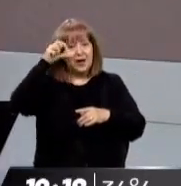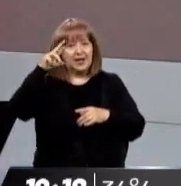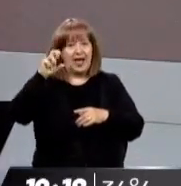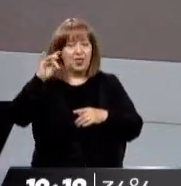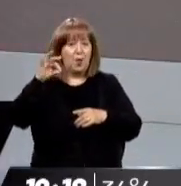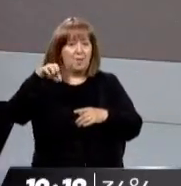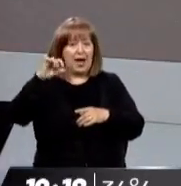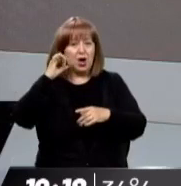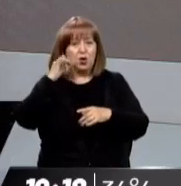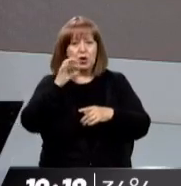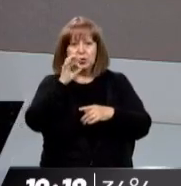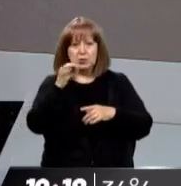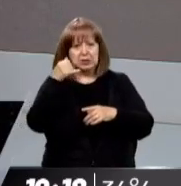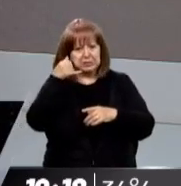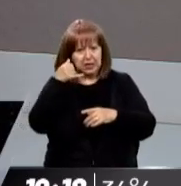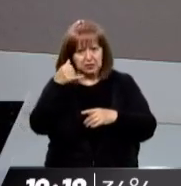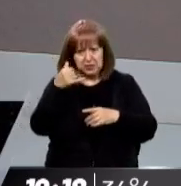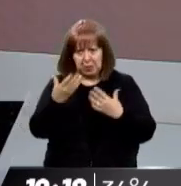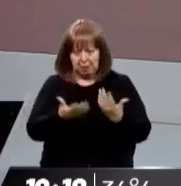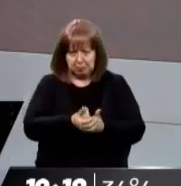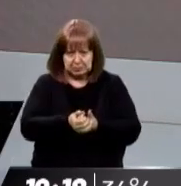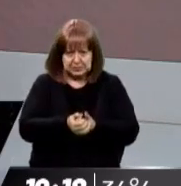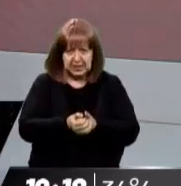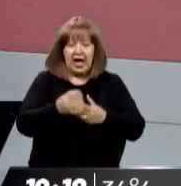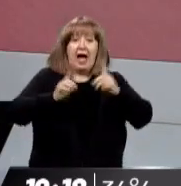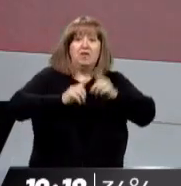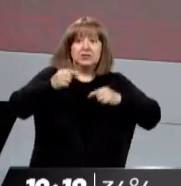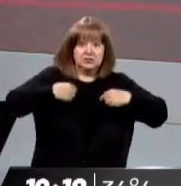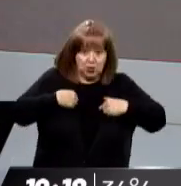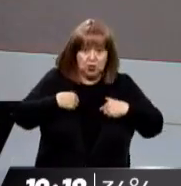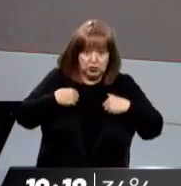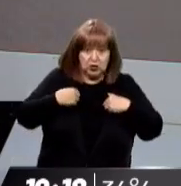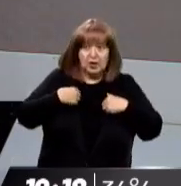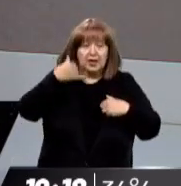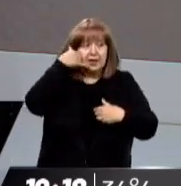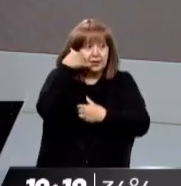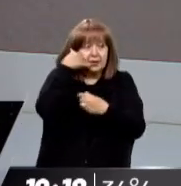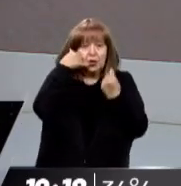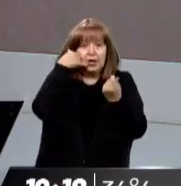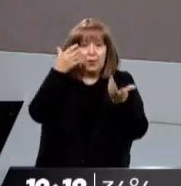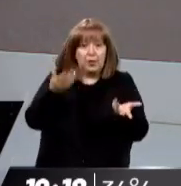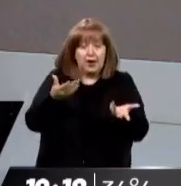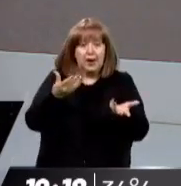decías esto, que Mercado Pago nunca se comunica con el usuario. No, te pasa cuando a veces tenés algún inconveniente, sabes con quién hablar. Entonces, en la aplicación. En la aplicación.